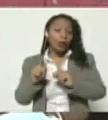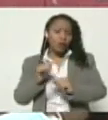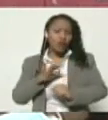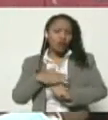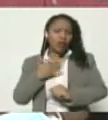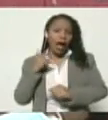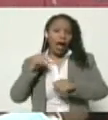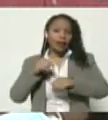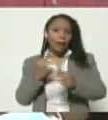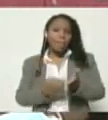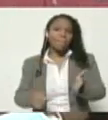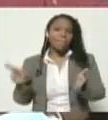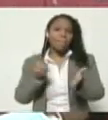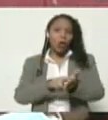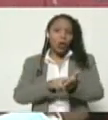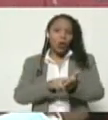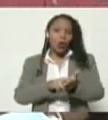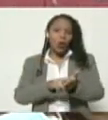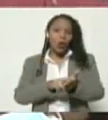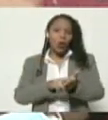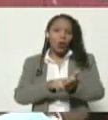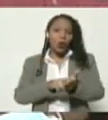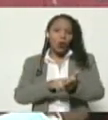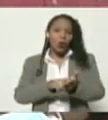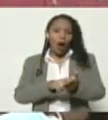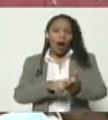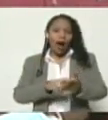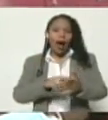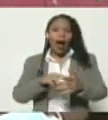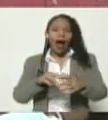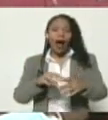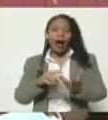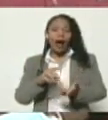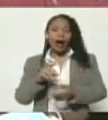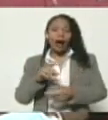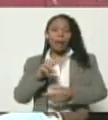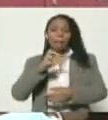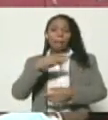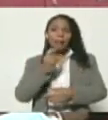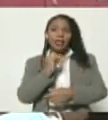que aquí repitan a Eduardo Piñate. Dios te cuide.